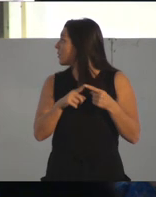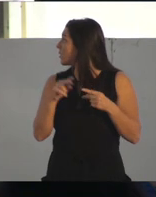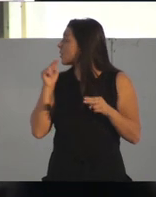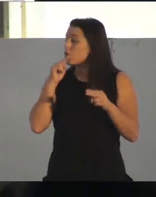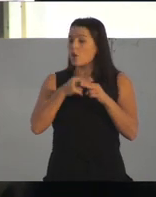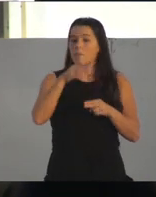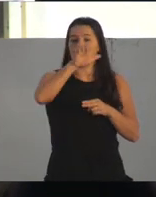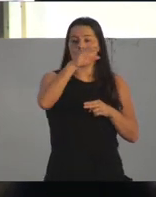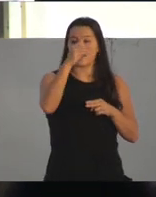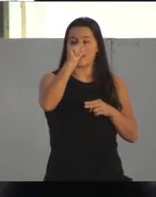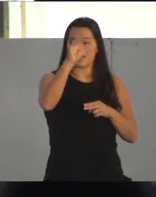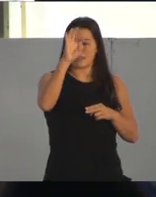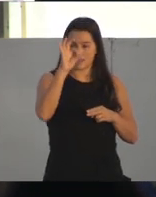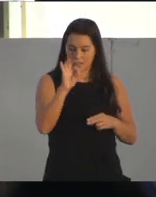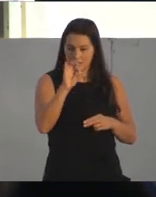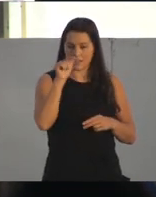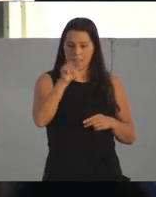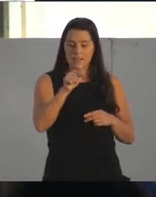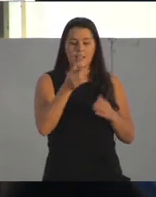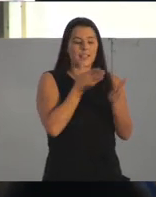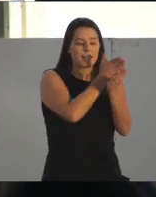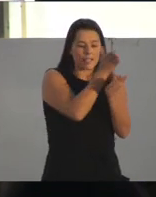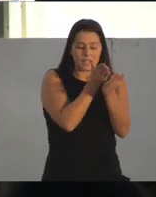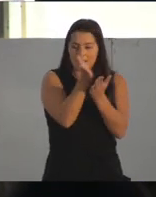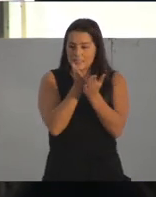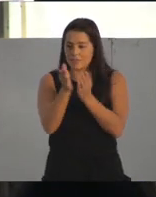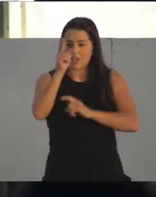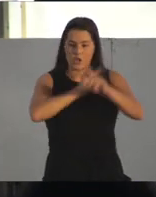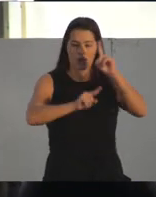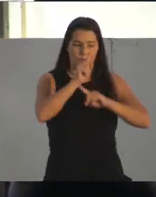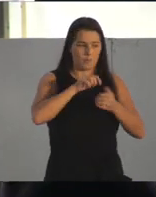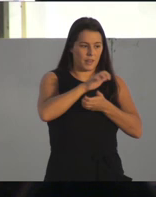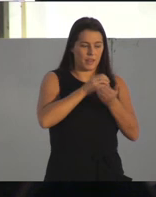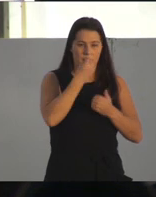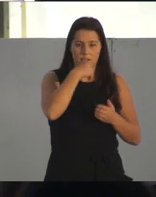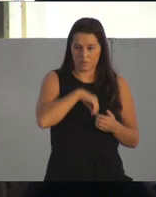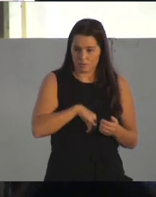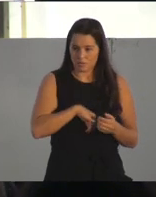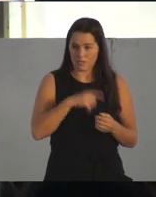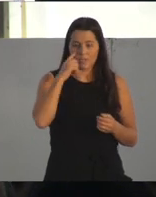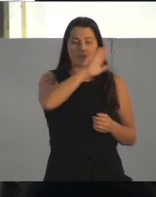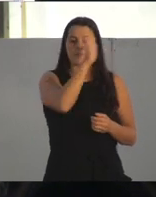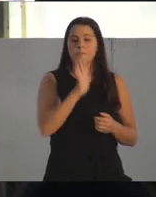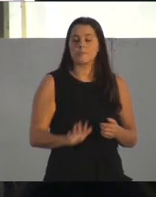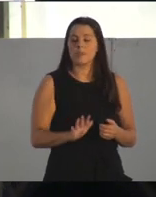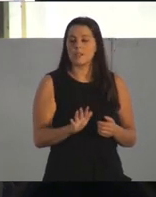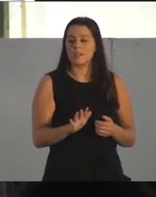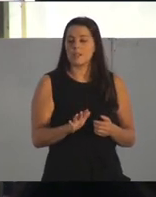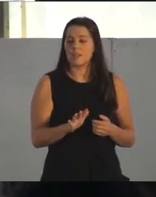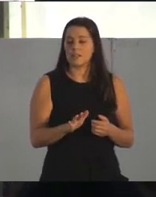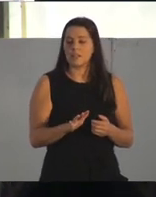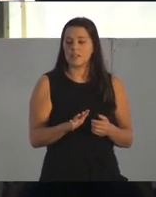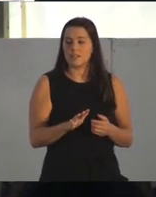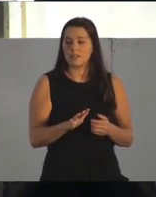de la Alimentación y la Bebida. Tiene 5 niveles. Se parece mucho al Gross Motor, que igual lo habéis oído alguna